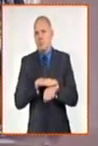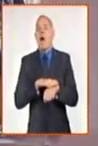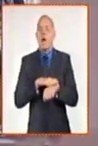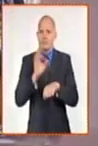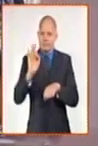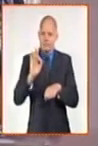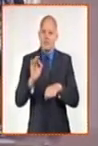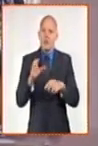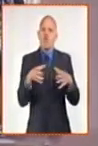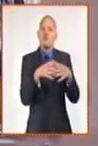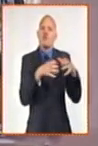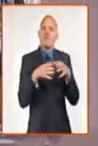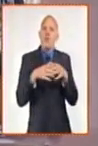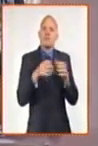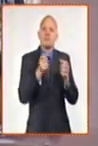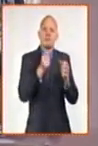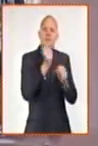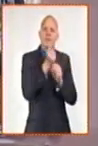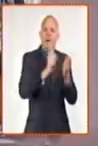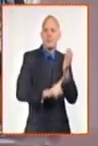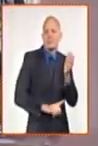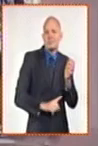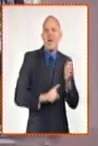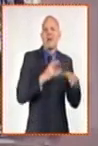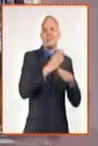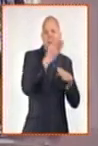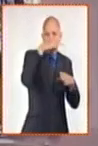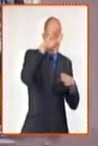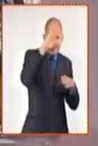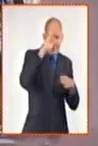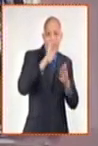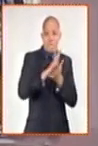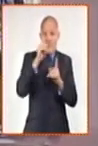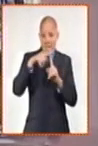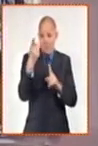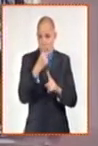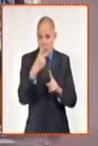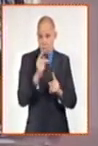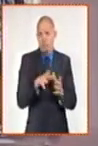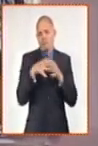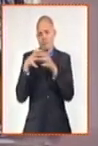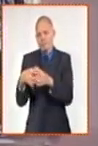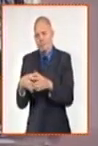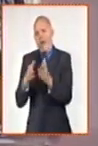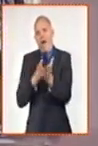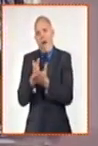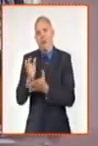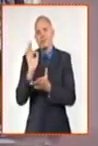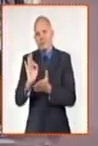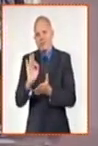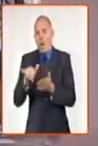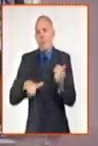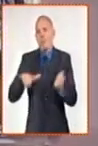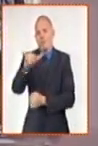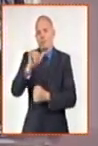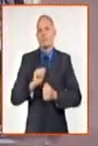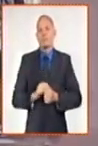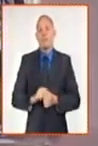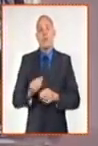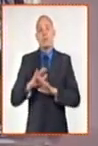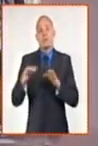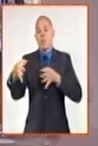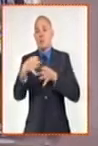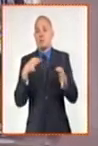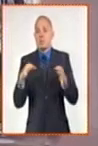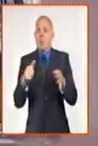Santiago y Matanza trabajando en este municipio, que es el que tiene una cobertura en estos momentos, el único municipio que tiene una cobertura por